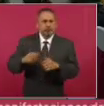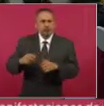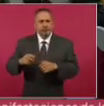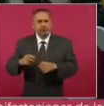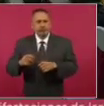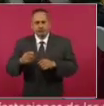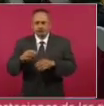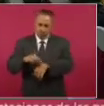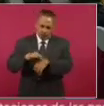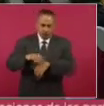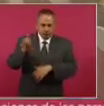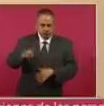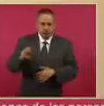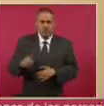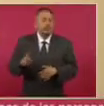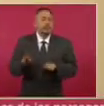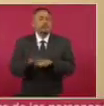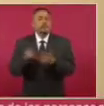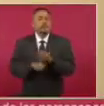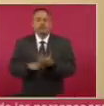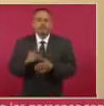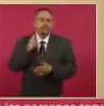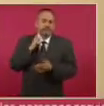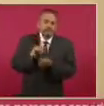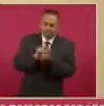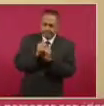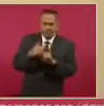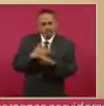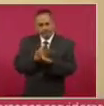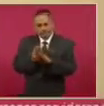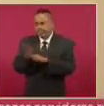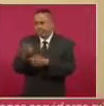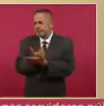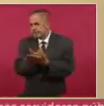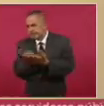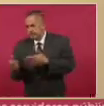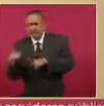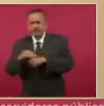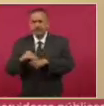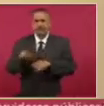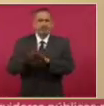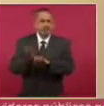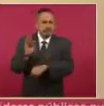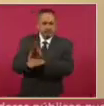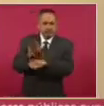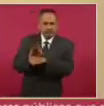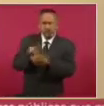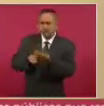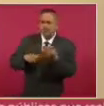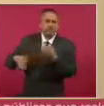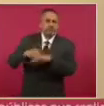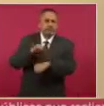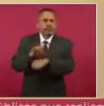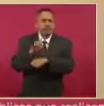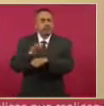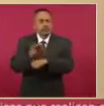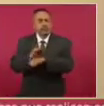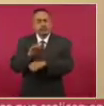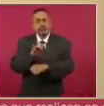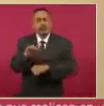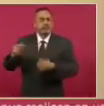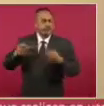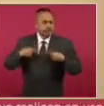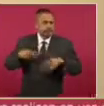palabras que una política de recuperación e incremento salarial, de defensa de los derechos de los trabajadores,